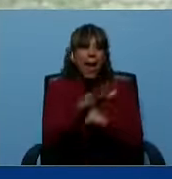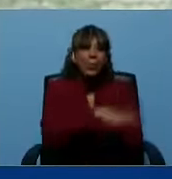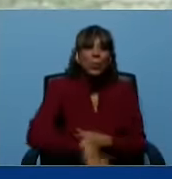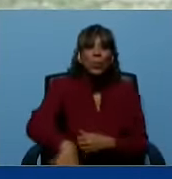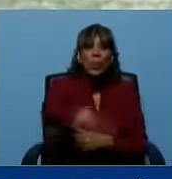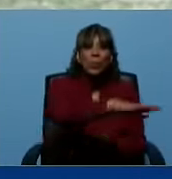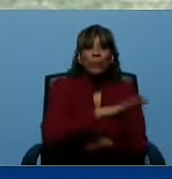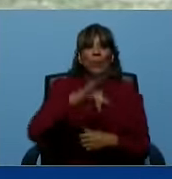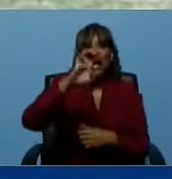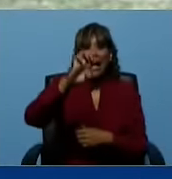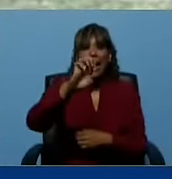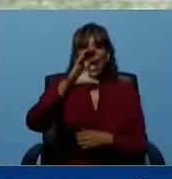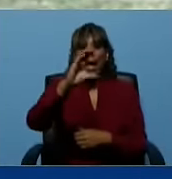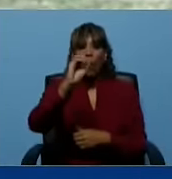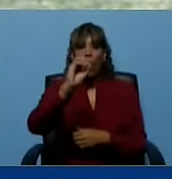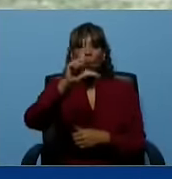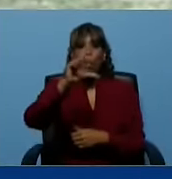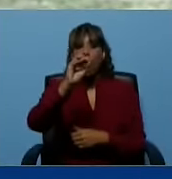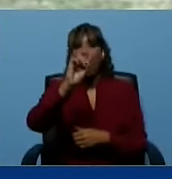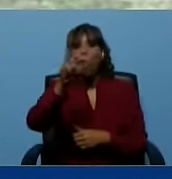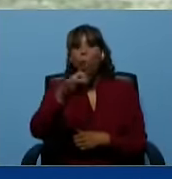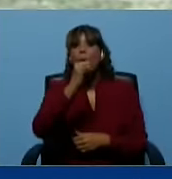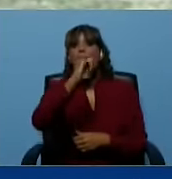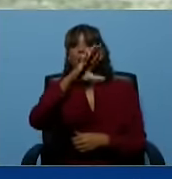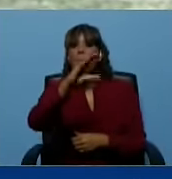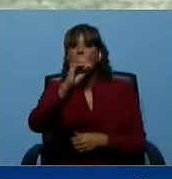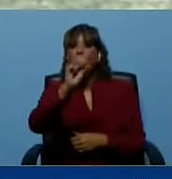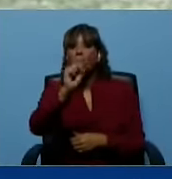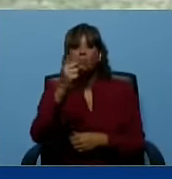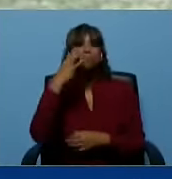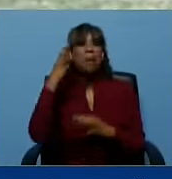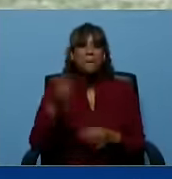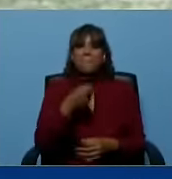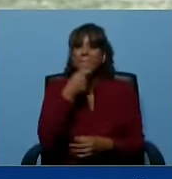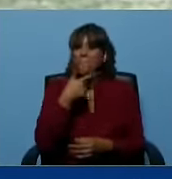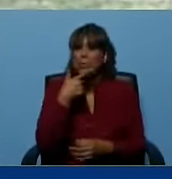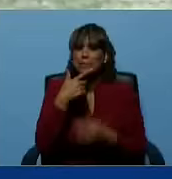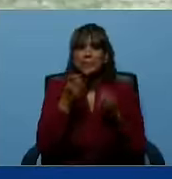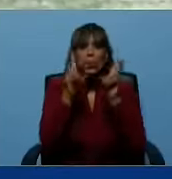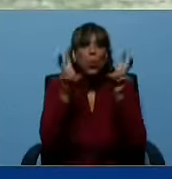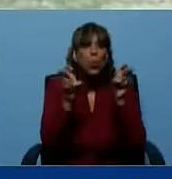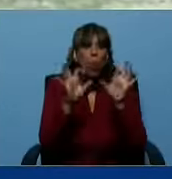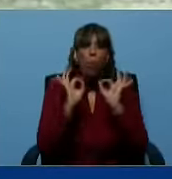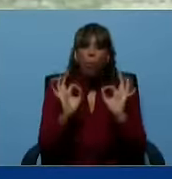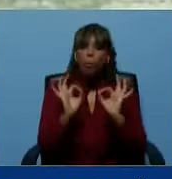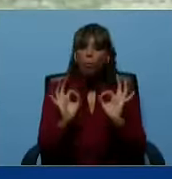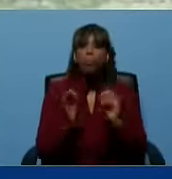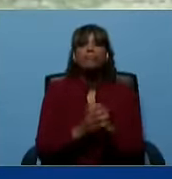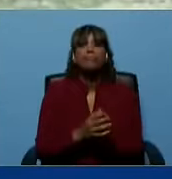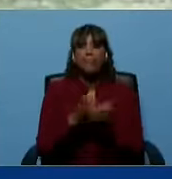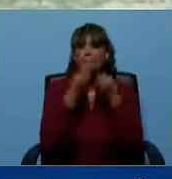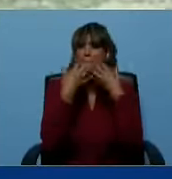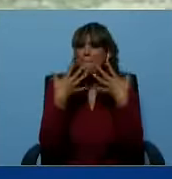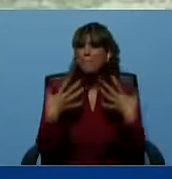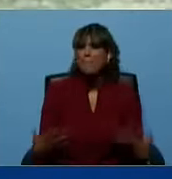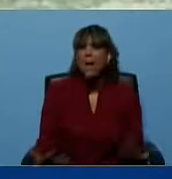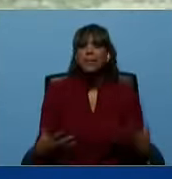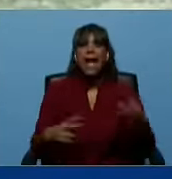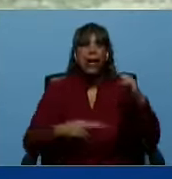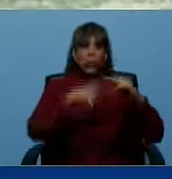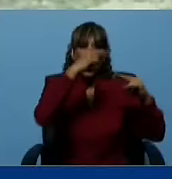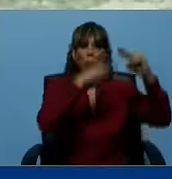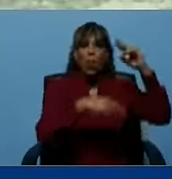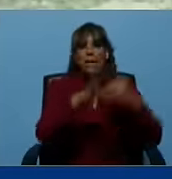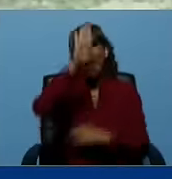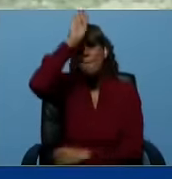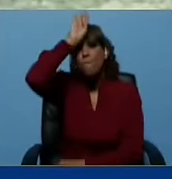parques ecológicos, bellos, nuevos. El parque hermosísimo que se construyó aquí en